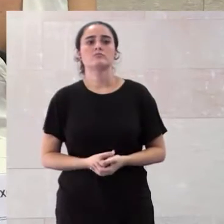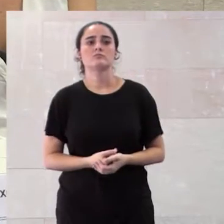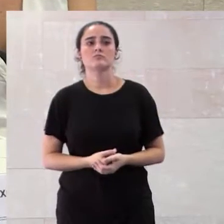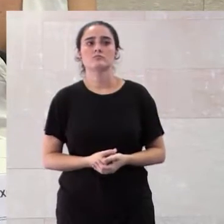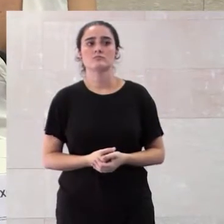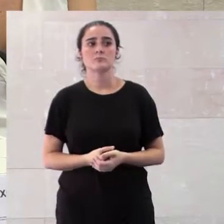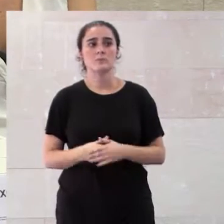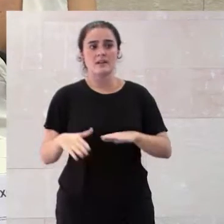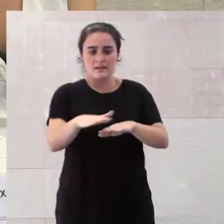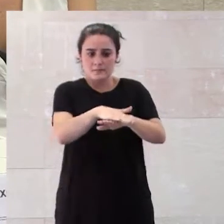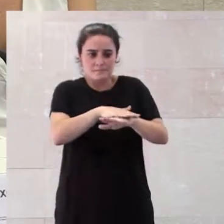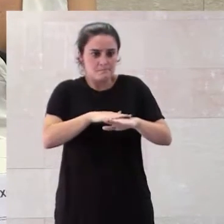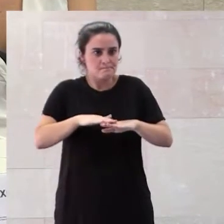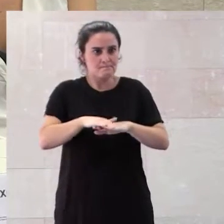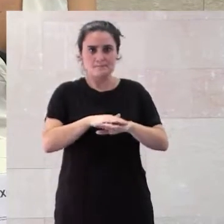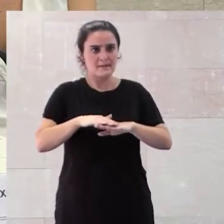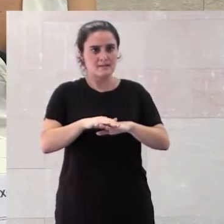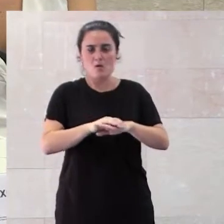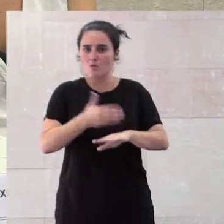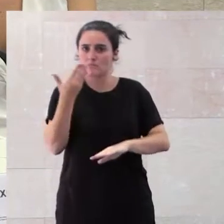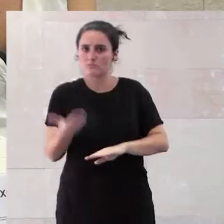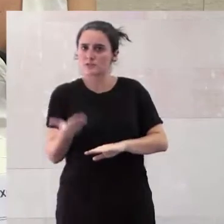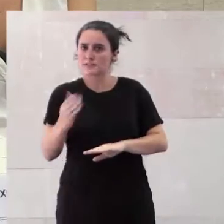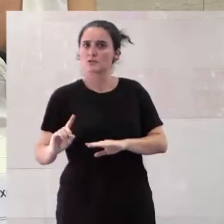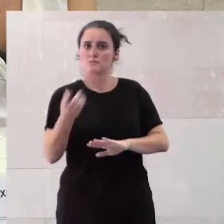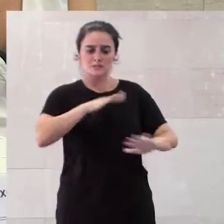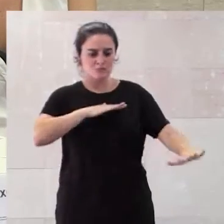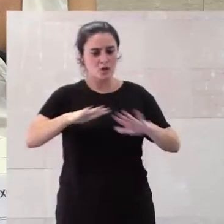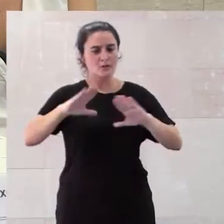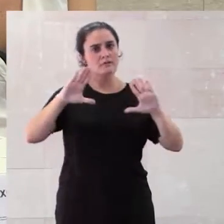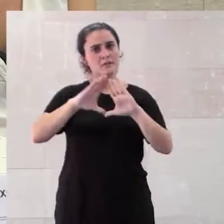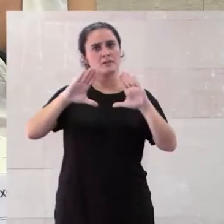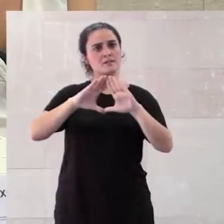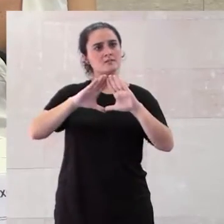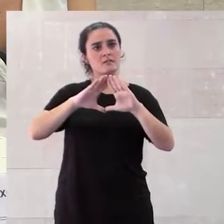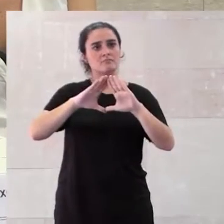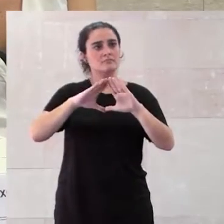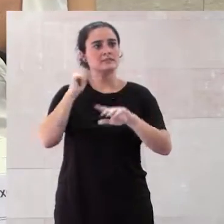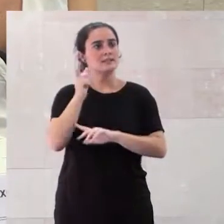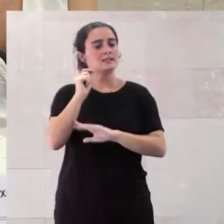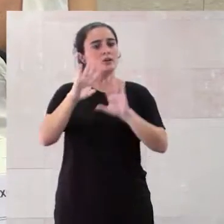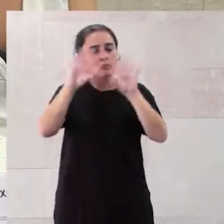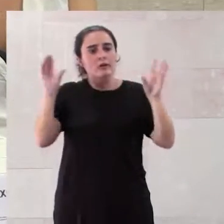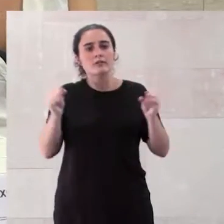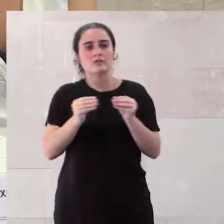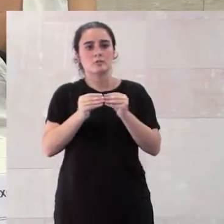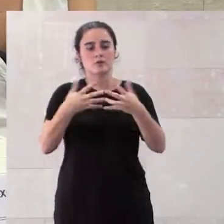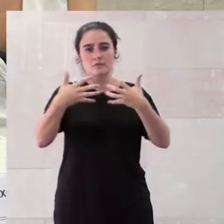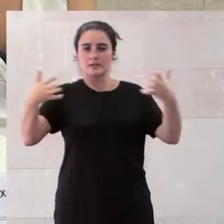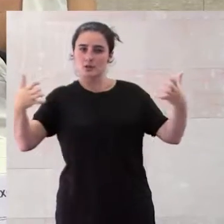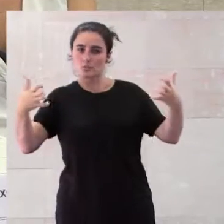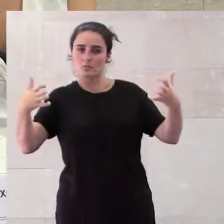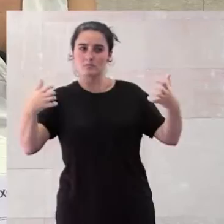La base o el marco, el eje fundamental del movimiento feminista se suele resumir con la frase que lo personal es